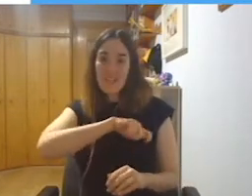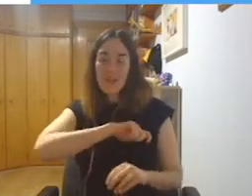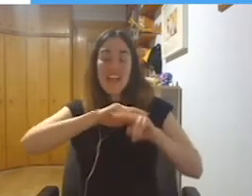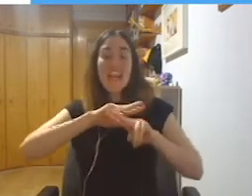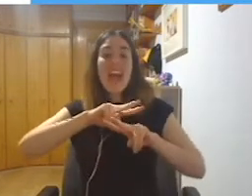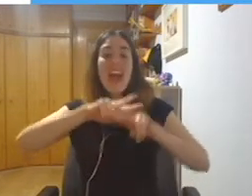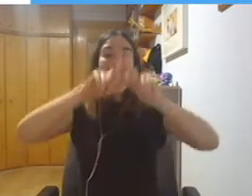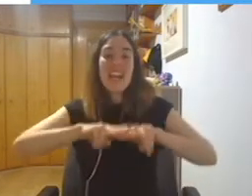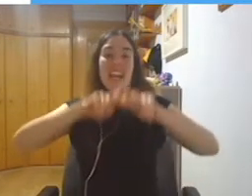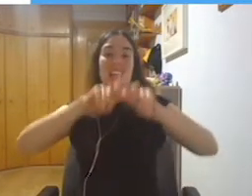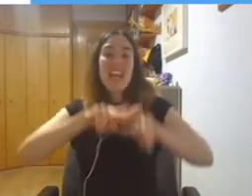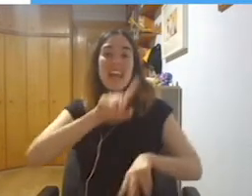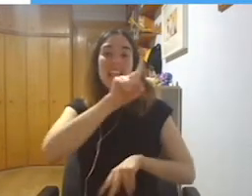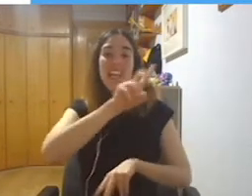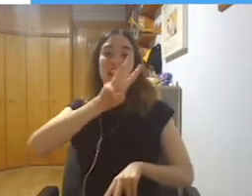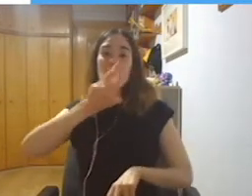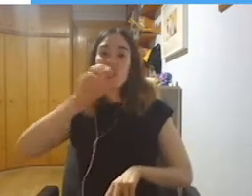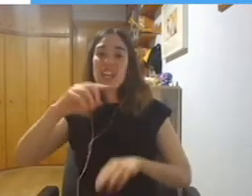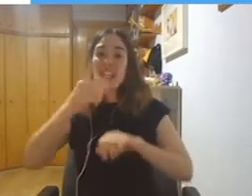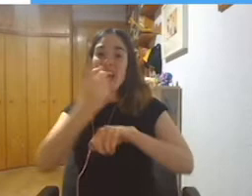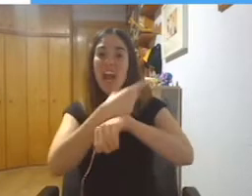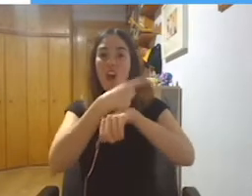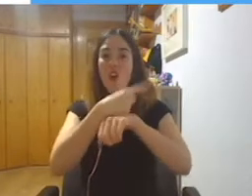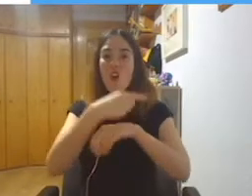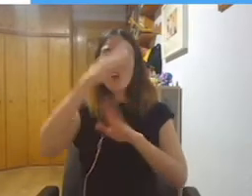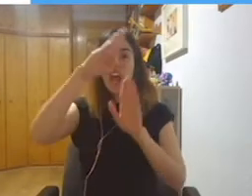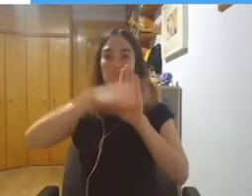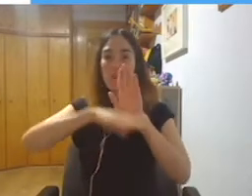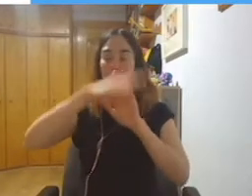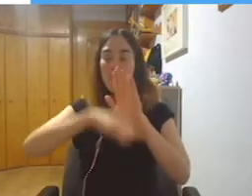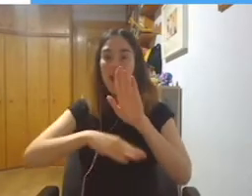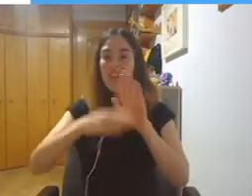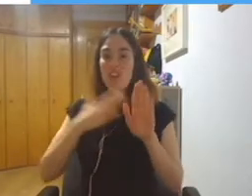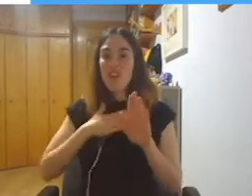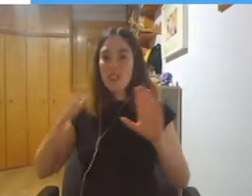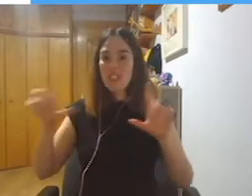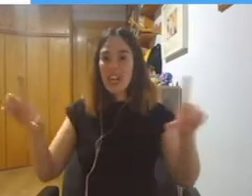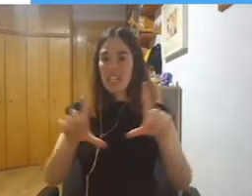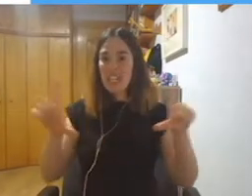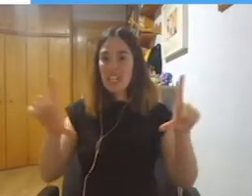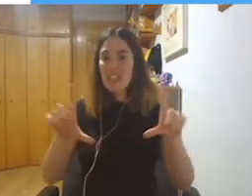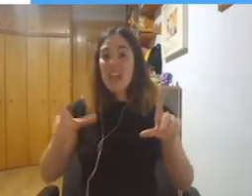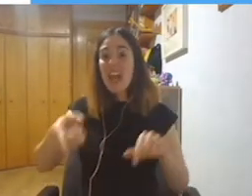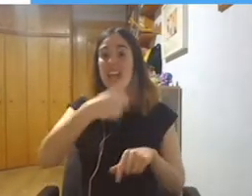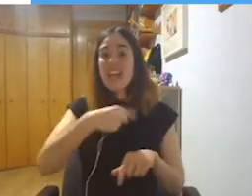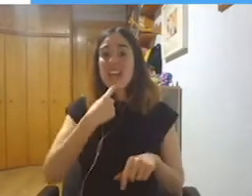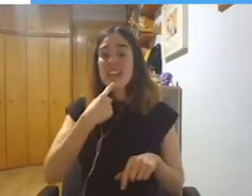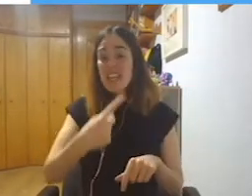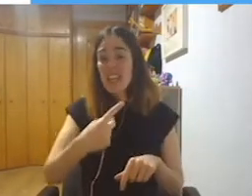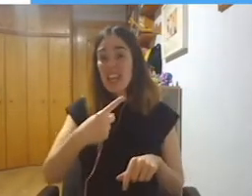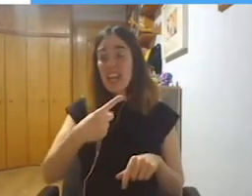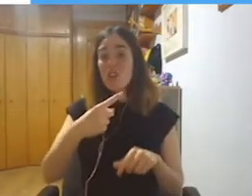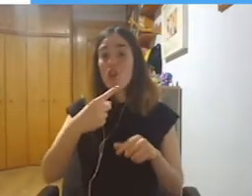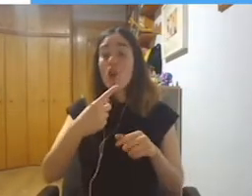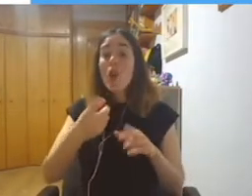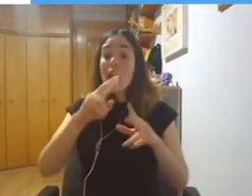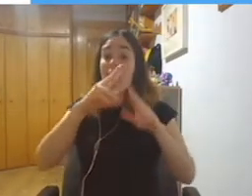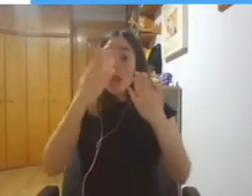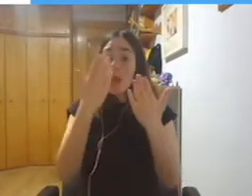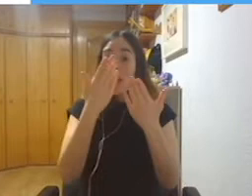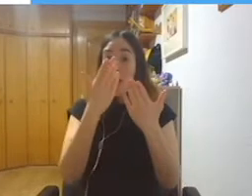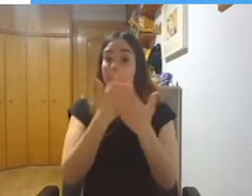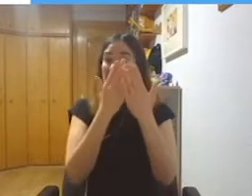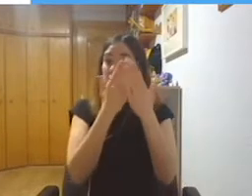programación en 4 de los programas de nuestra parrilla, y dijeron y las conclusiones a las que llegó su estudio es